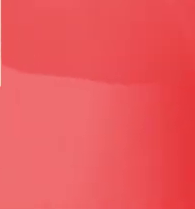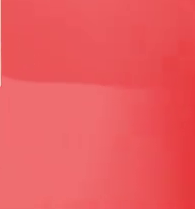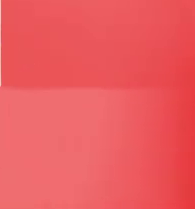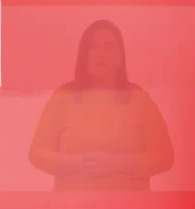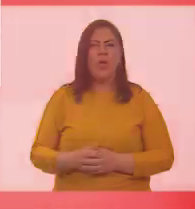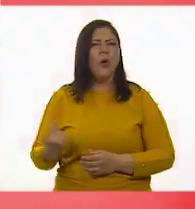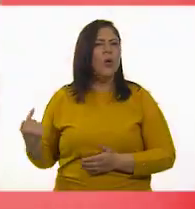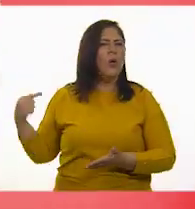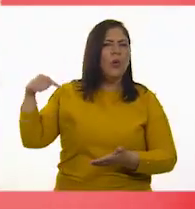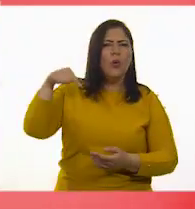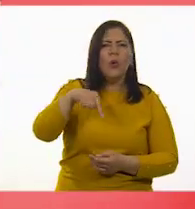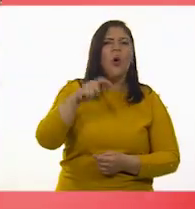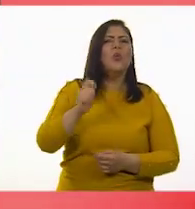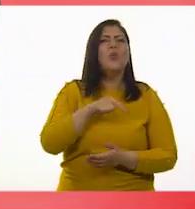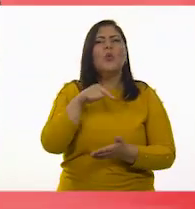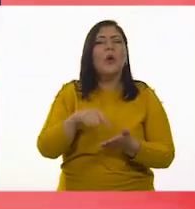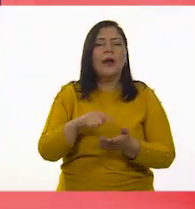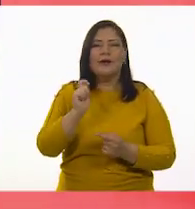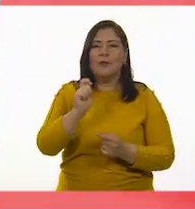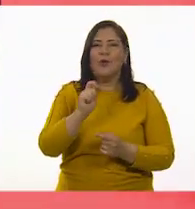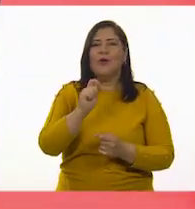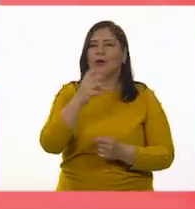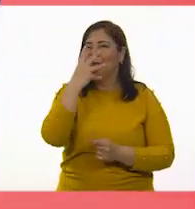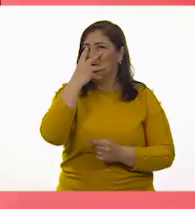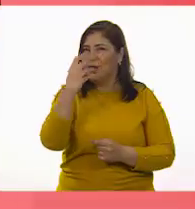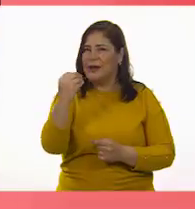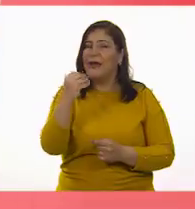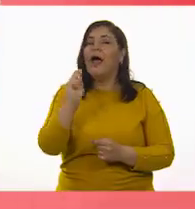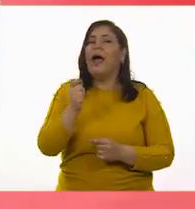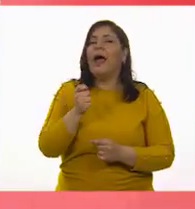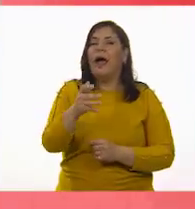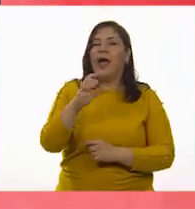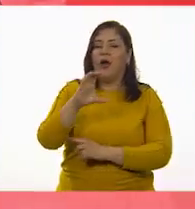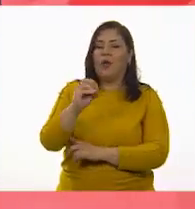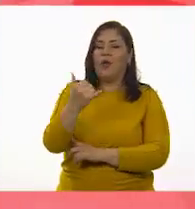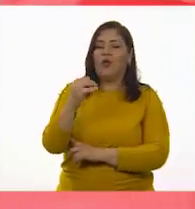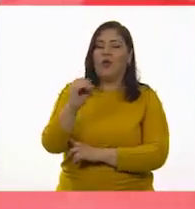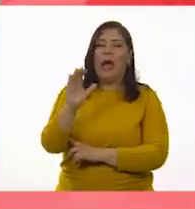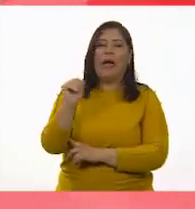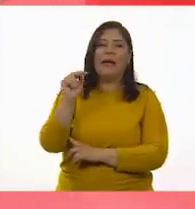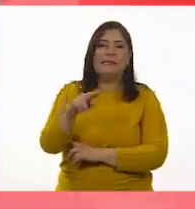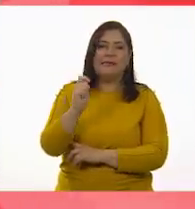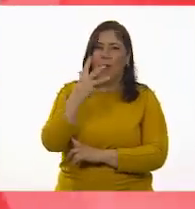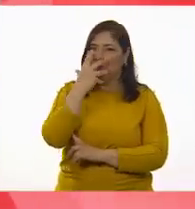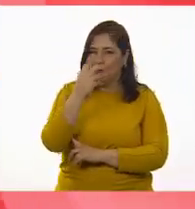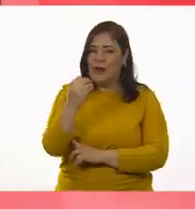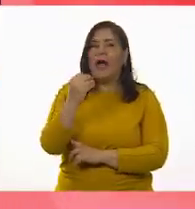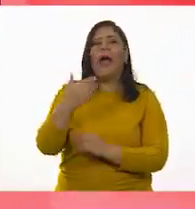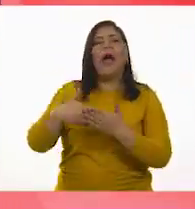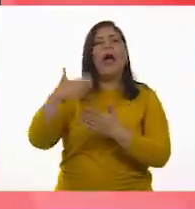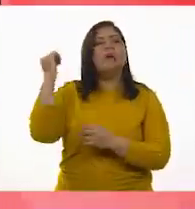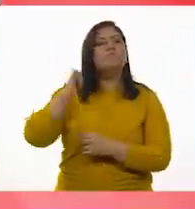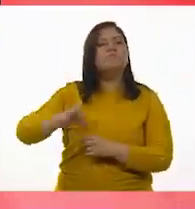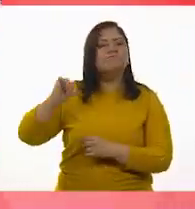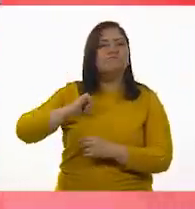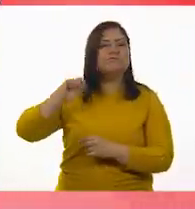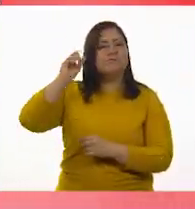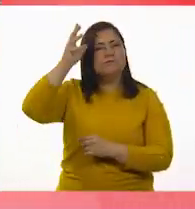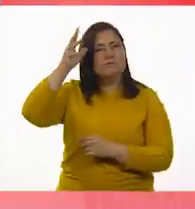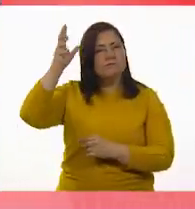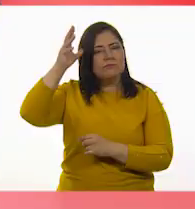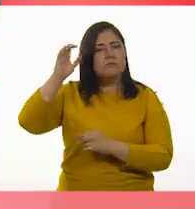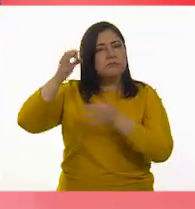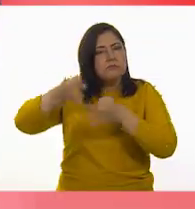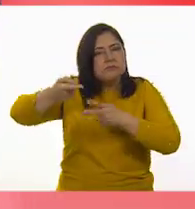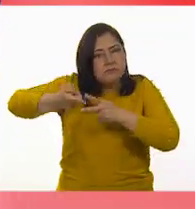Nos encontramos en el lugar de los coyotes, mejor conocido como Coyoacán. Coyoacán tiene sus orígenes en la época prehispánica, pero